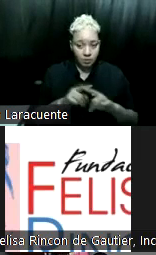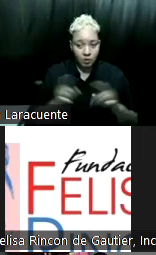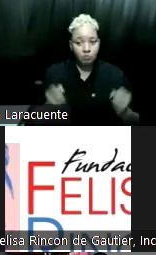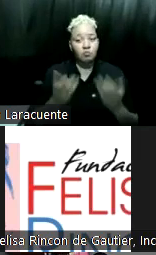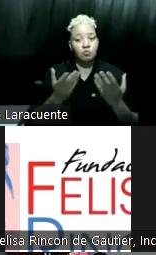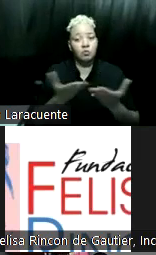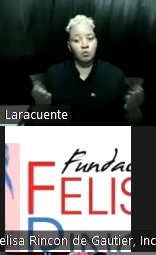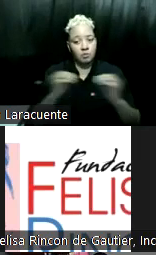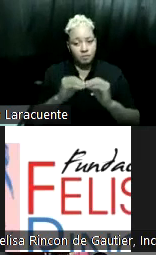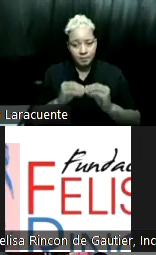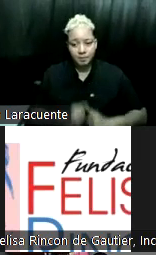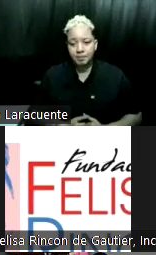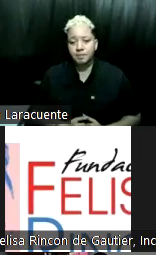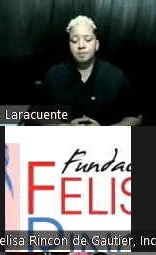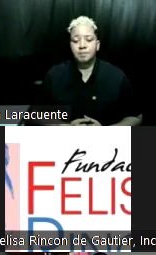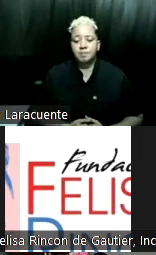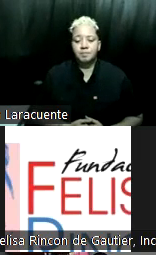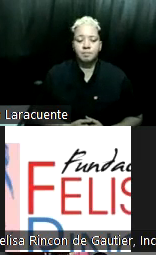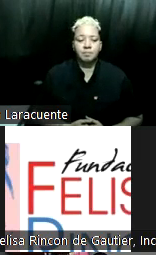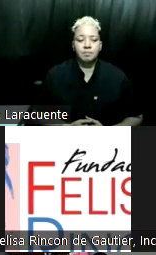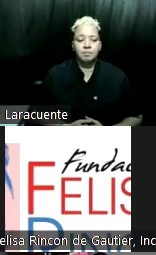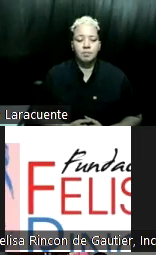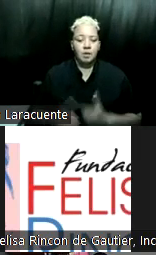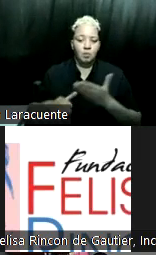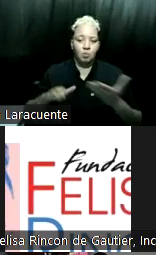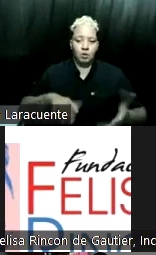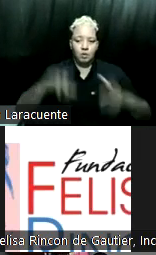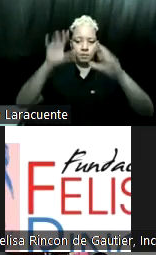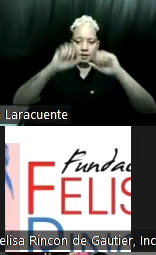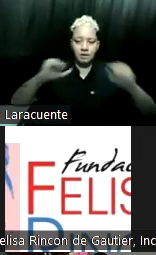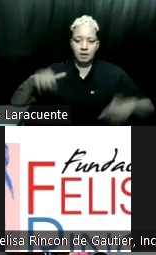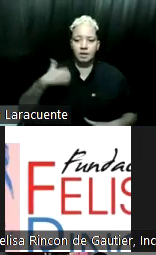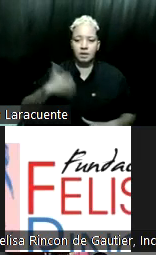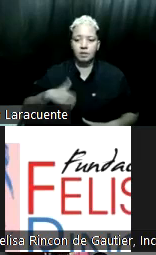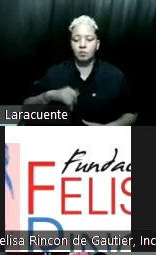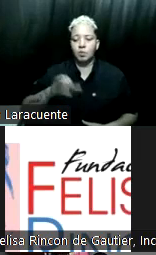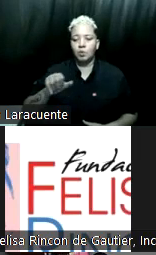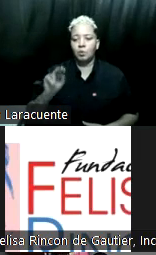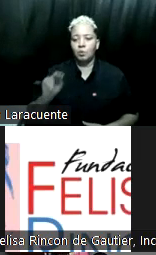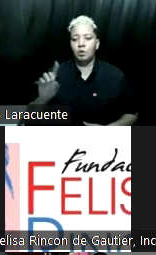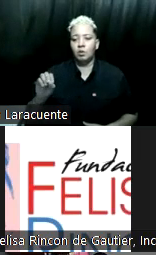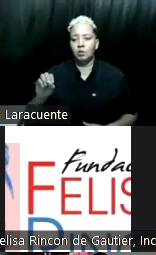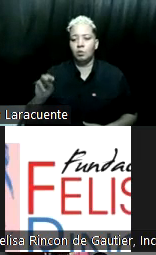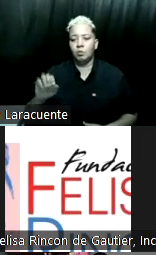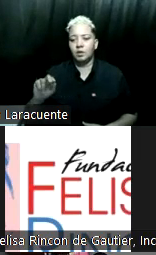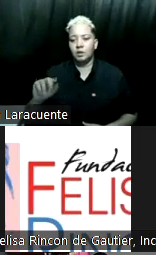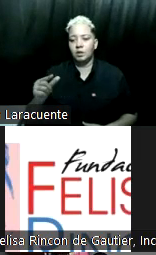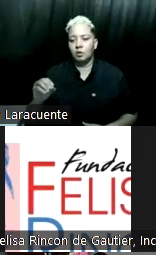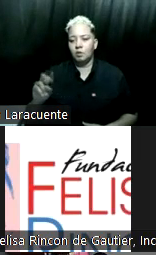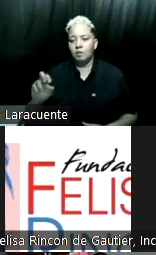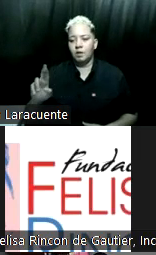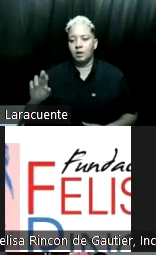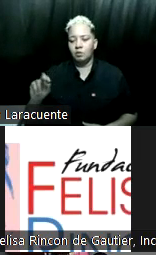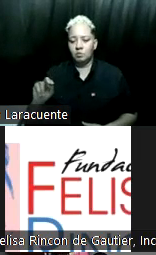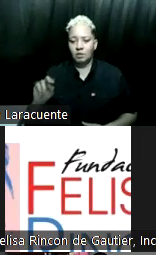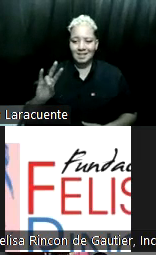cosas más. La muerte del presidente argentino Juan Domingo Perón a los 78 años